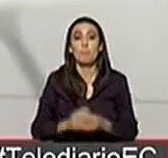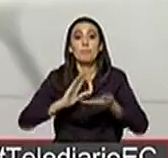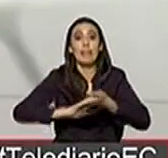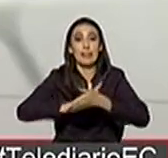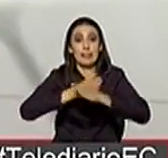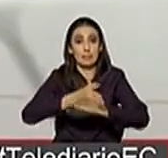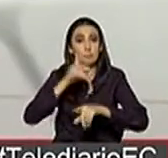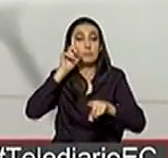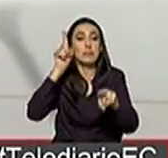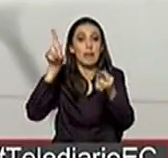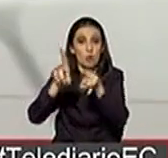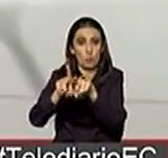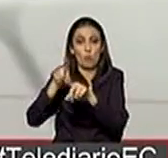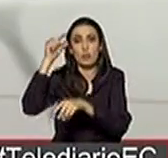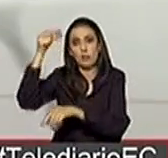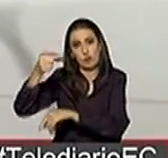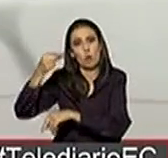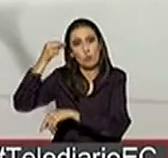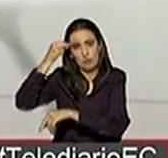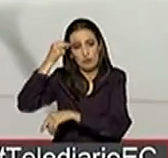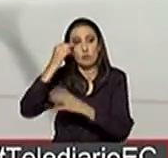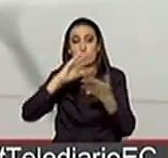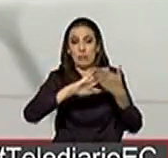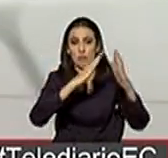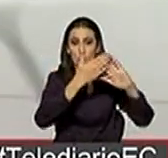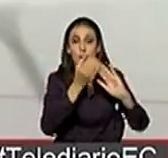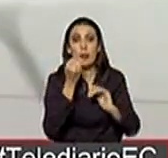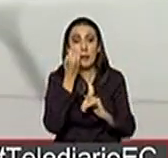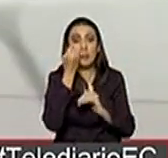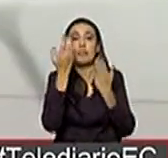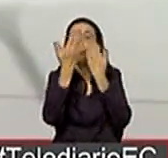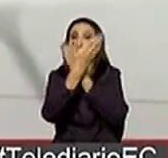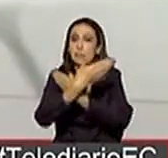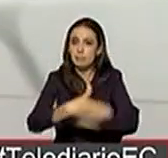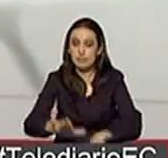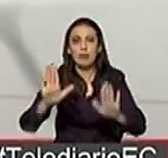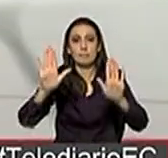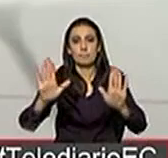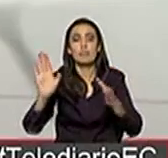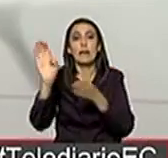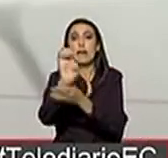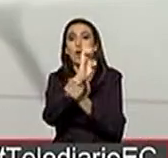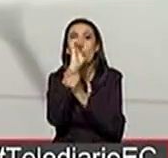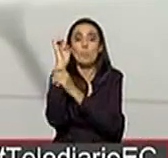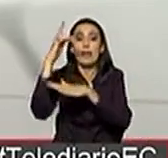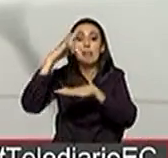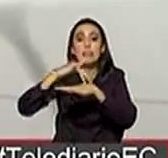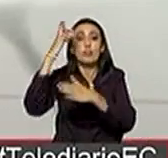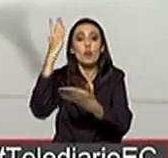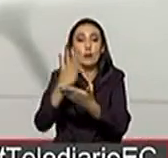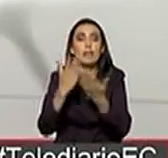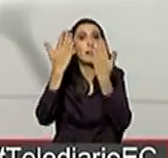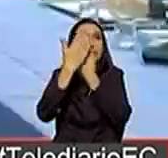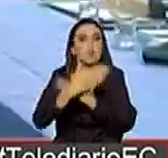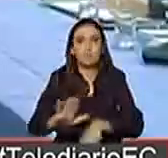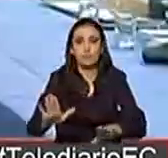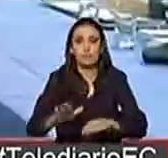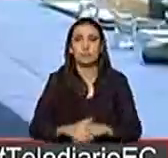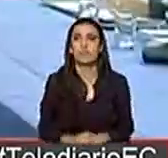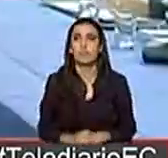alcanzó entre el gobierno nacional y el sector indígena en el país finaliza el estado de excepción y el toque de queda presté atención